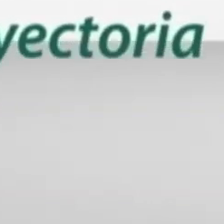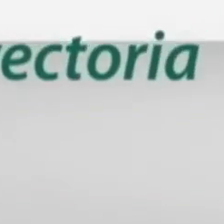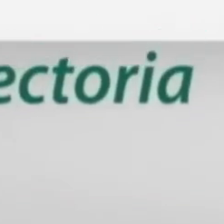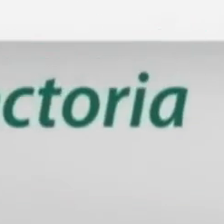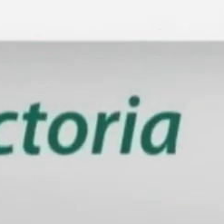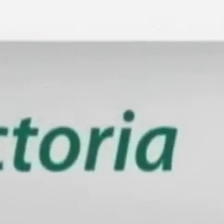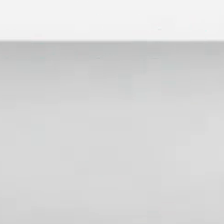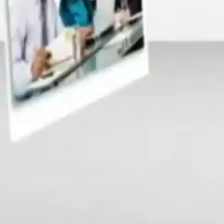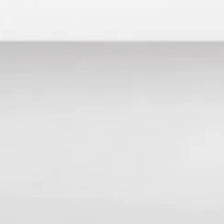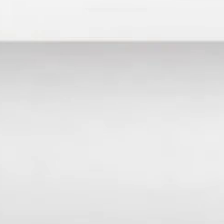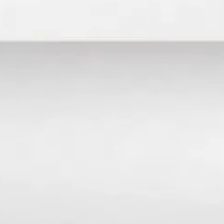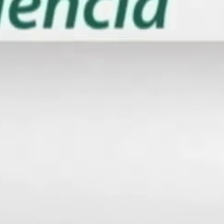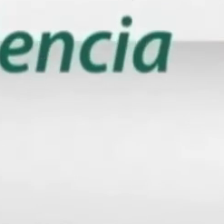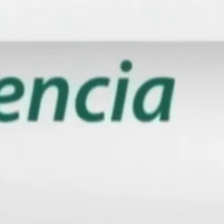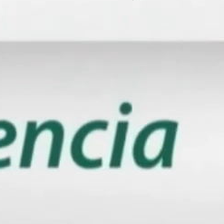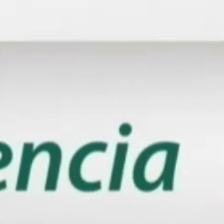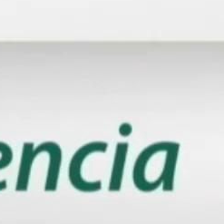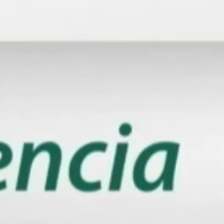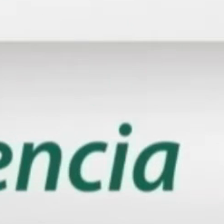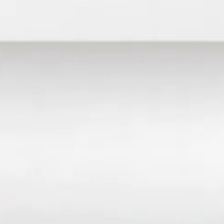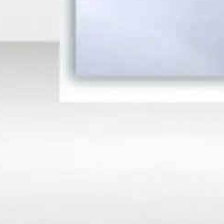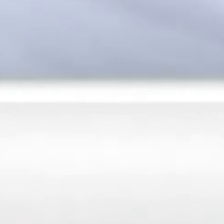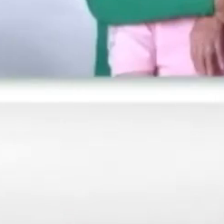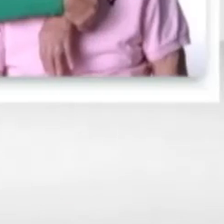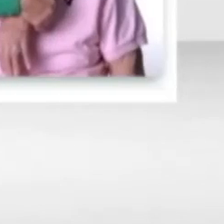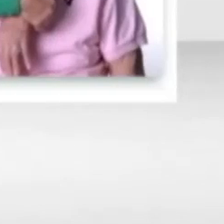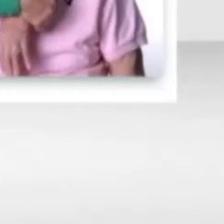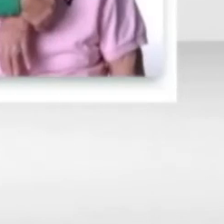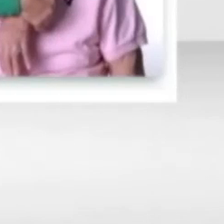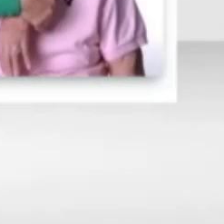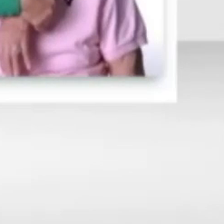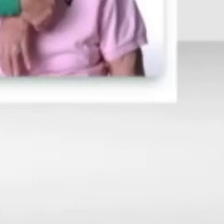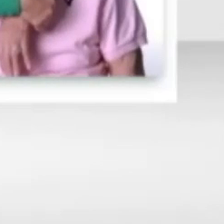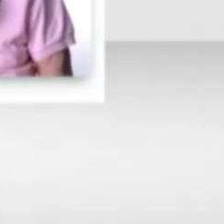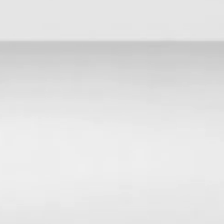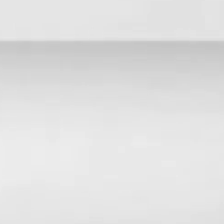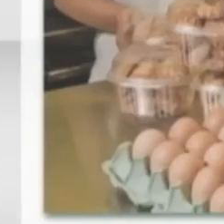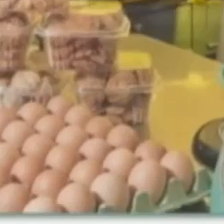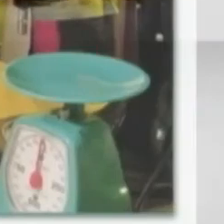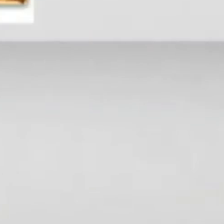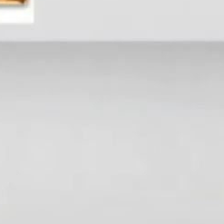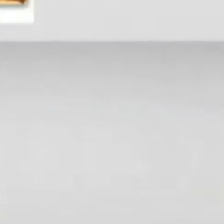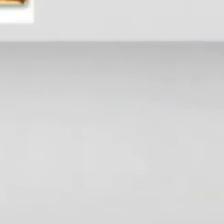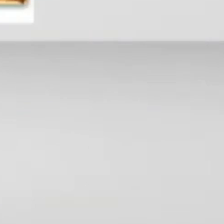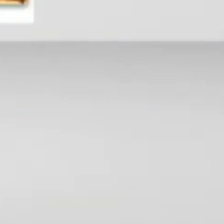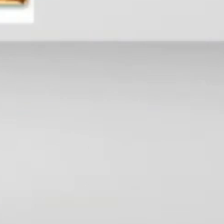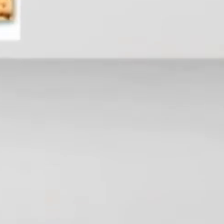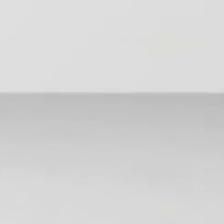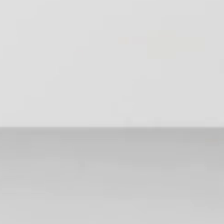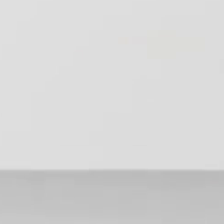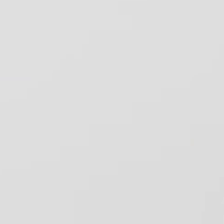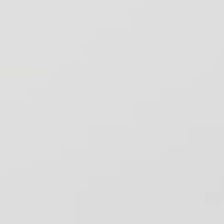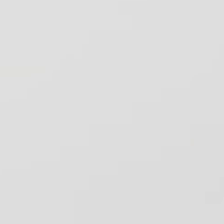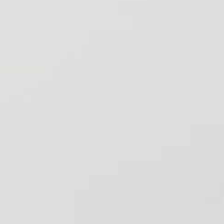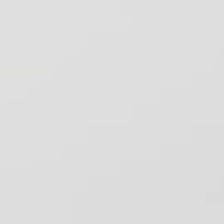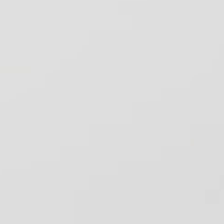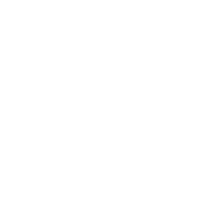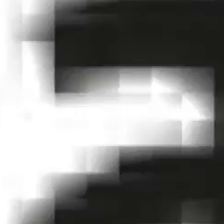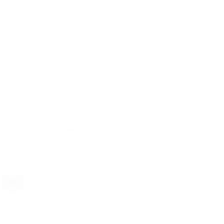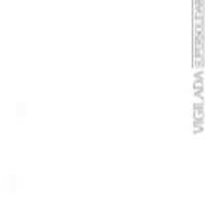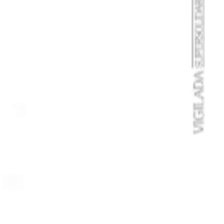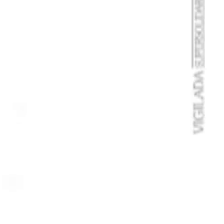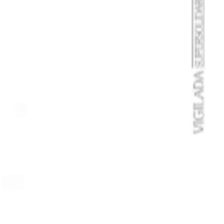Nuestra trayectoria, nuestra experiencia y la confianza que nos han brindado se refleja en el crecimiento